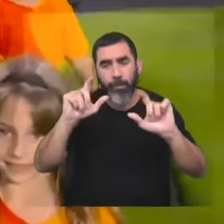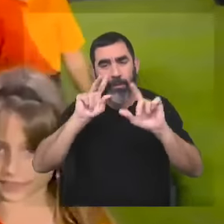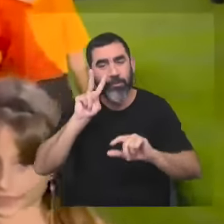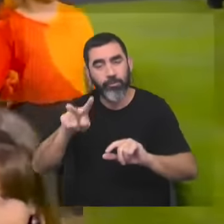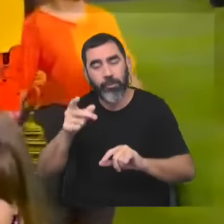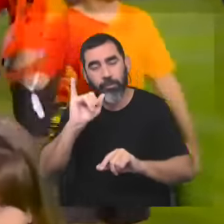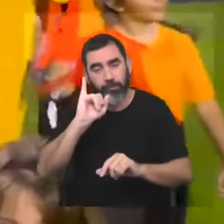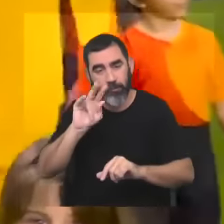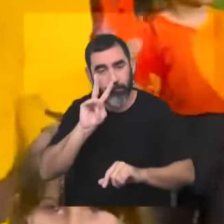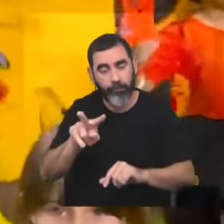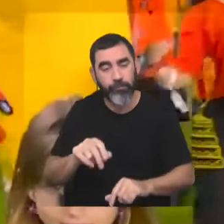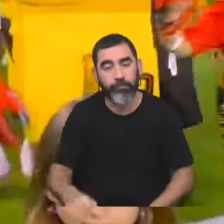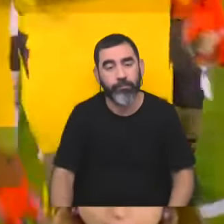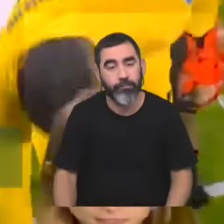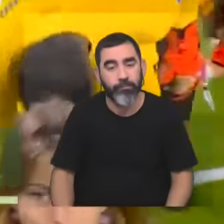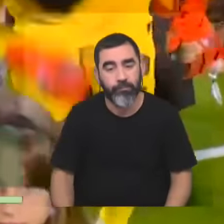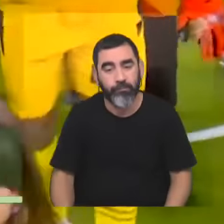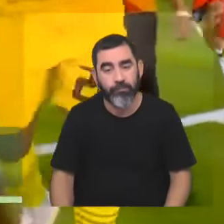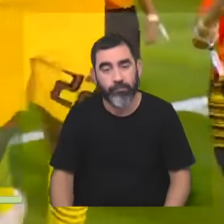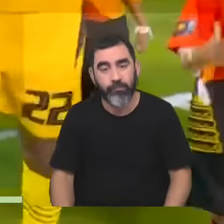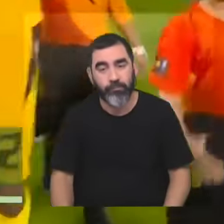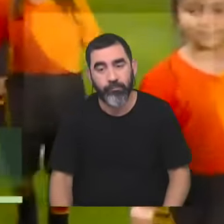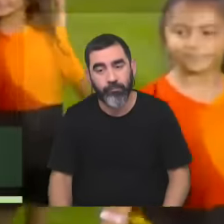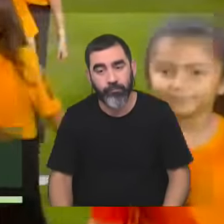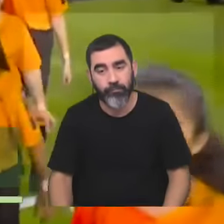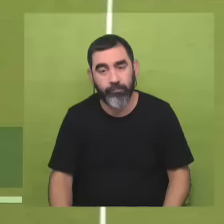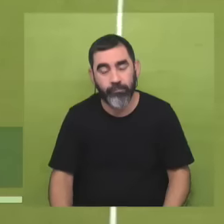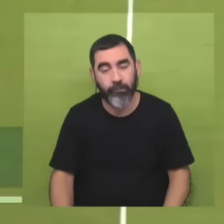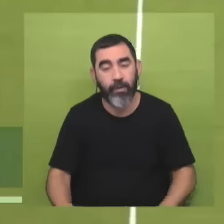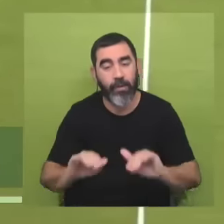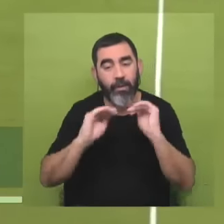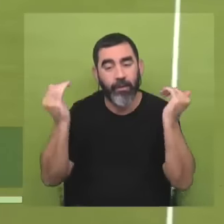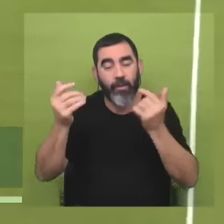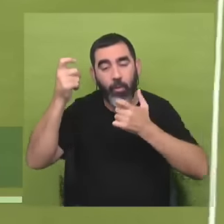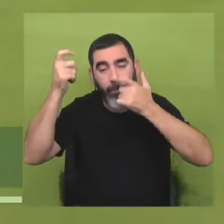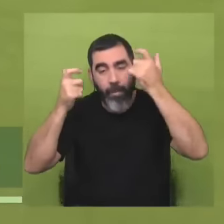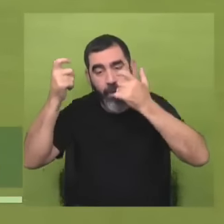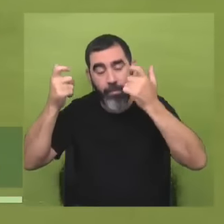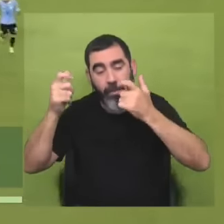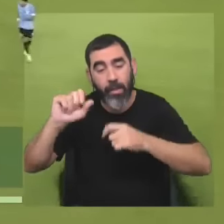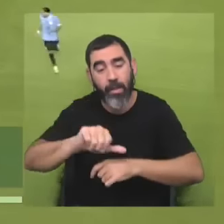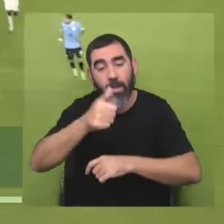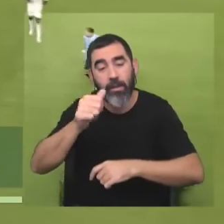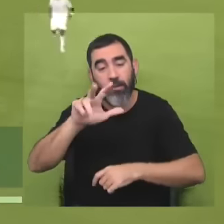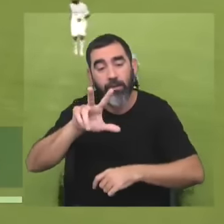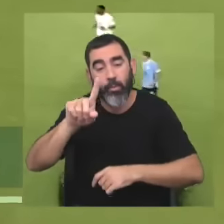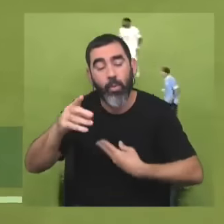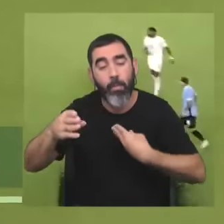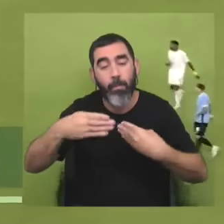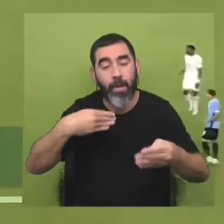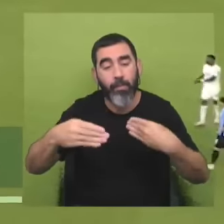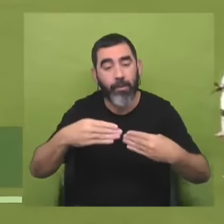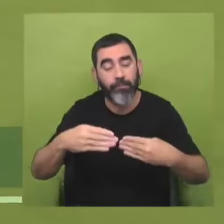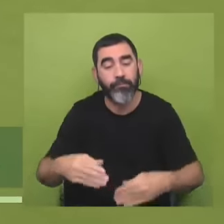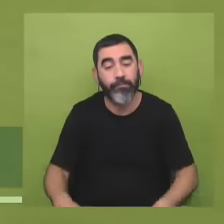pero lo vieron y Bueno finalmente en el Hot Rock Stadium de Miami se enfrentaron a Panamá los